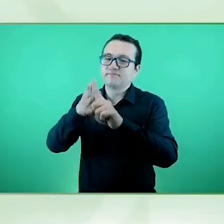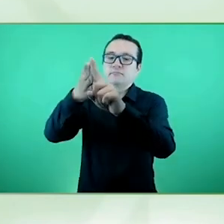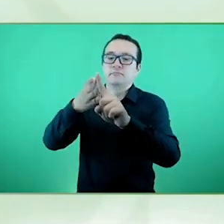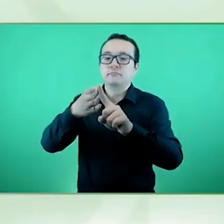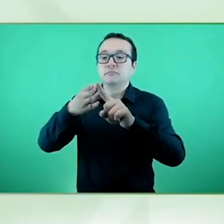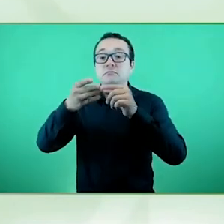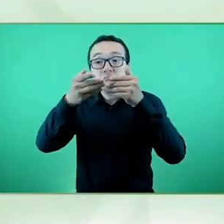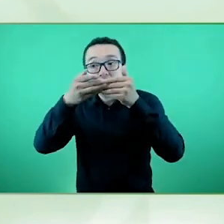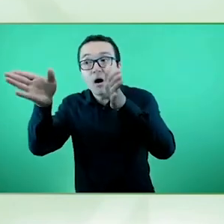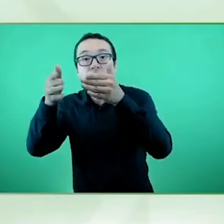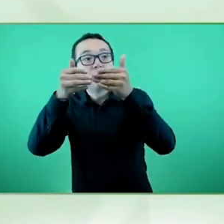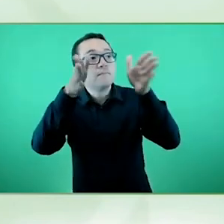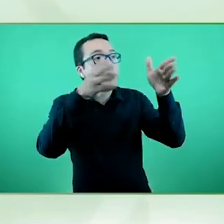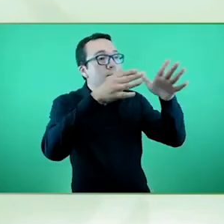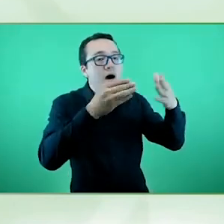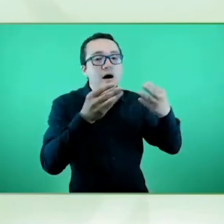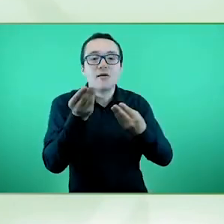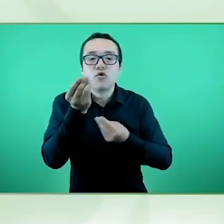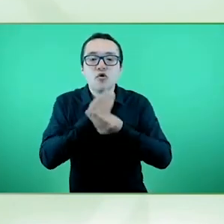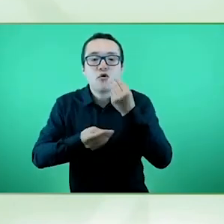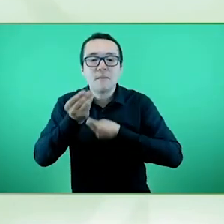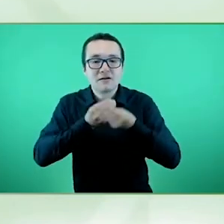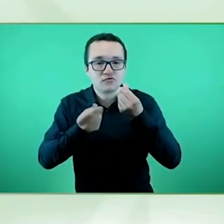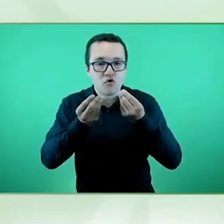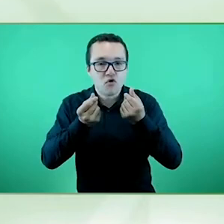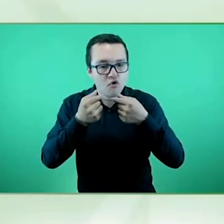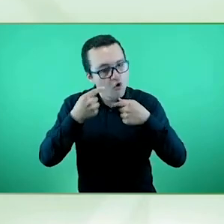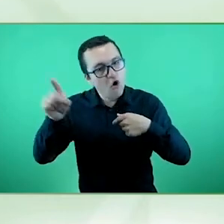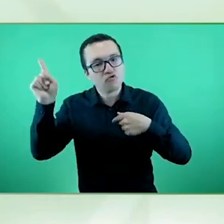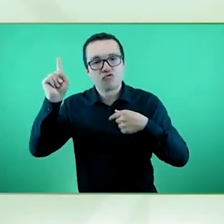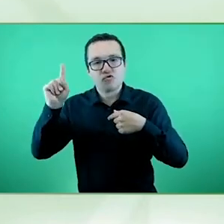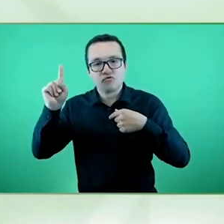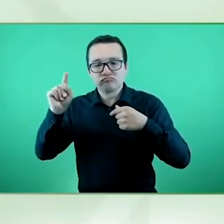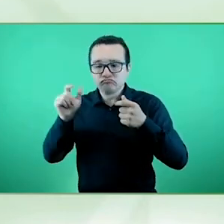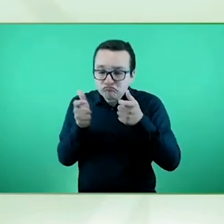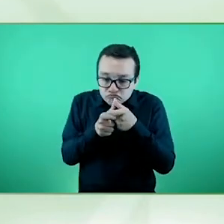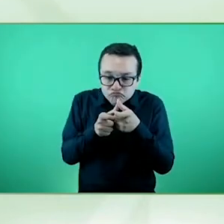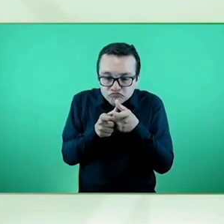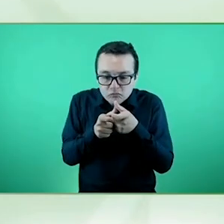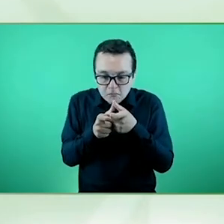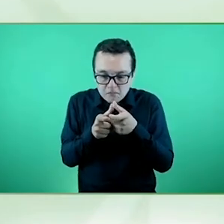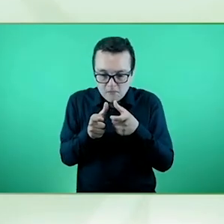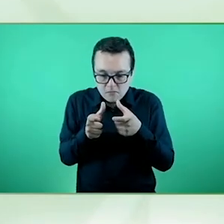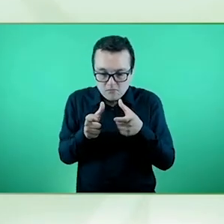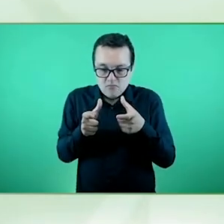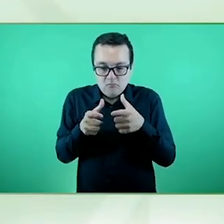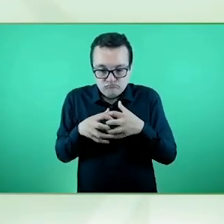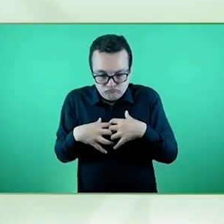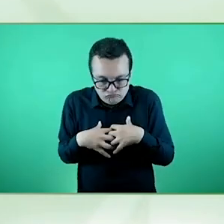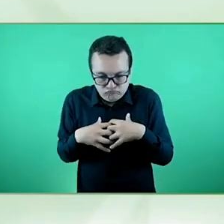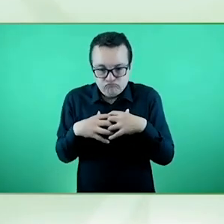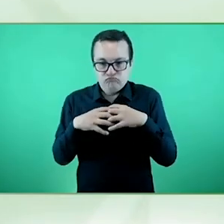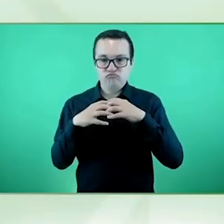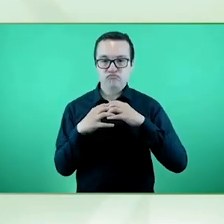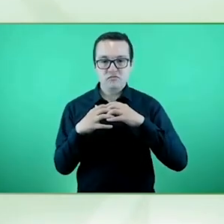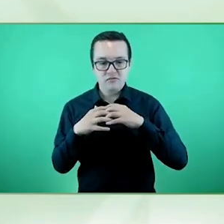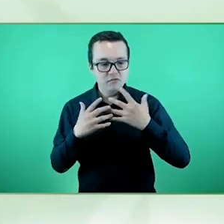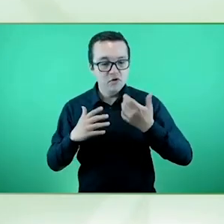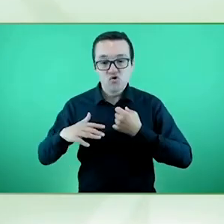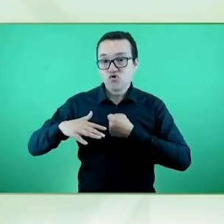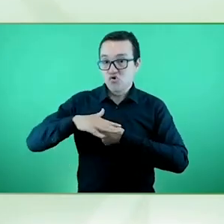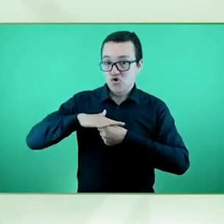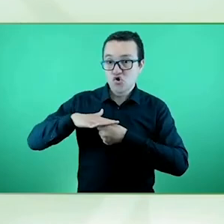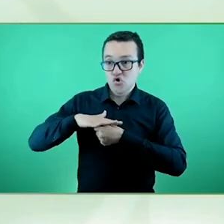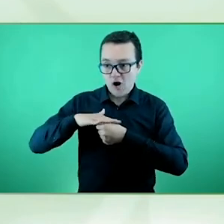a pequeña escala, de comercio justo, fortalecer a nivel local el